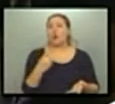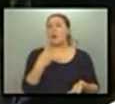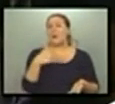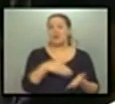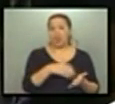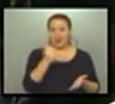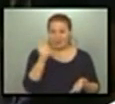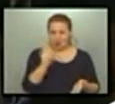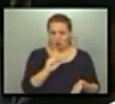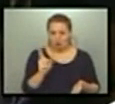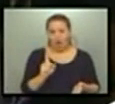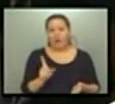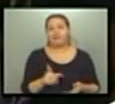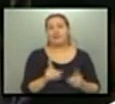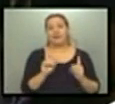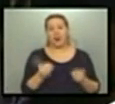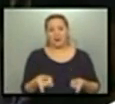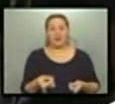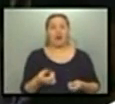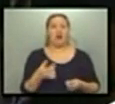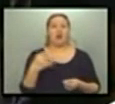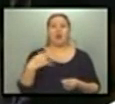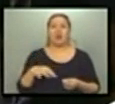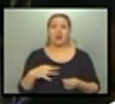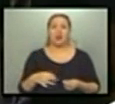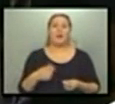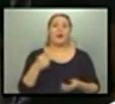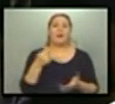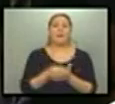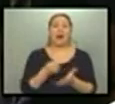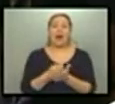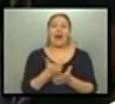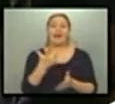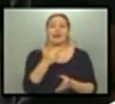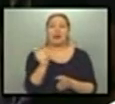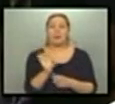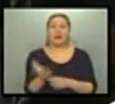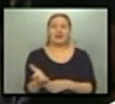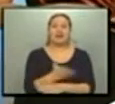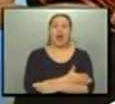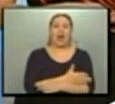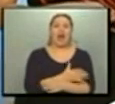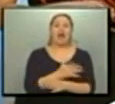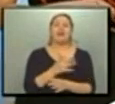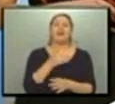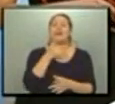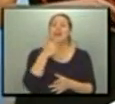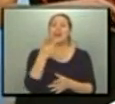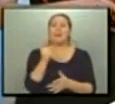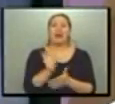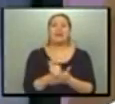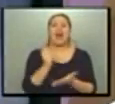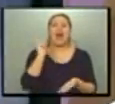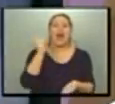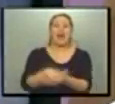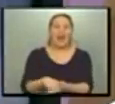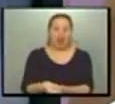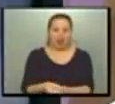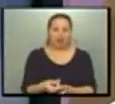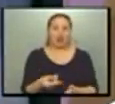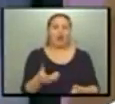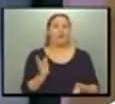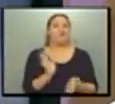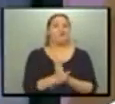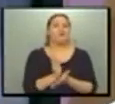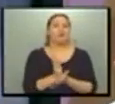tenés que pagar una llave de 3 meses por adelantado, claro, para poder estar, ¿no? Es muy caro, pero lo usan como vidriera, como un marketing. En vez de hacer una